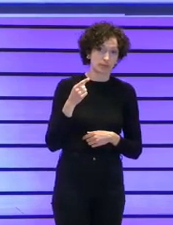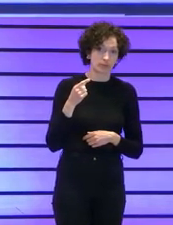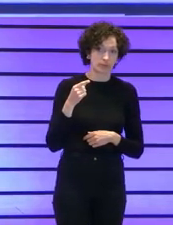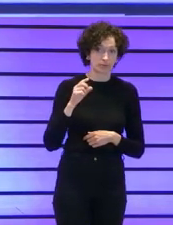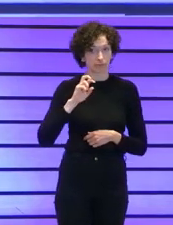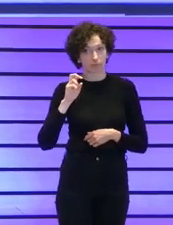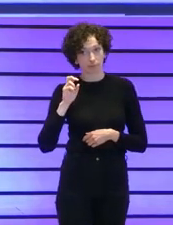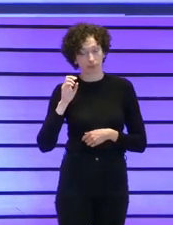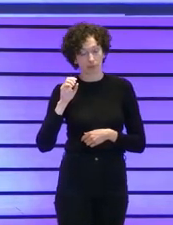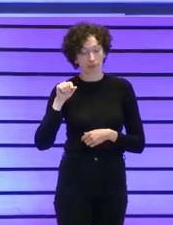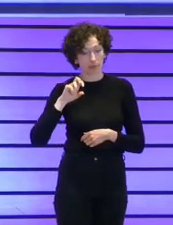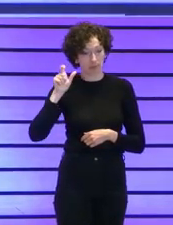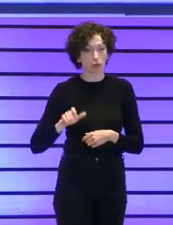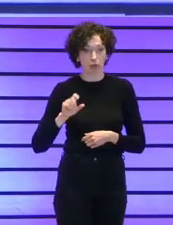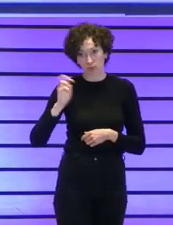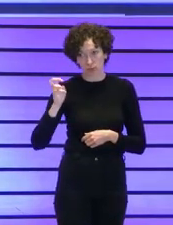Barrabés, ¿no?